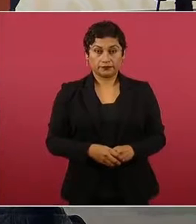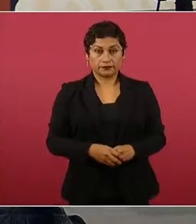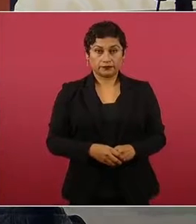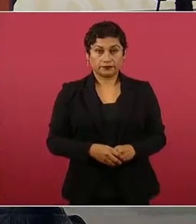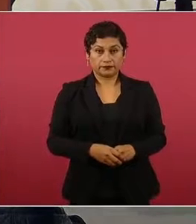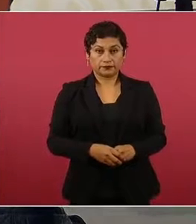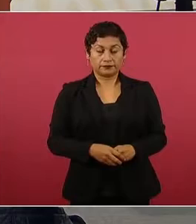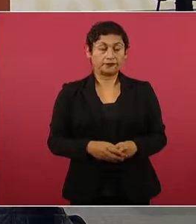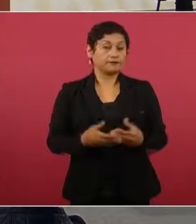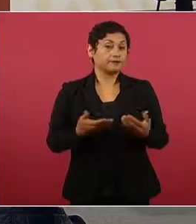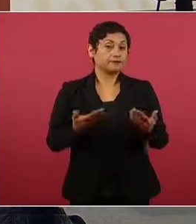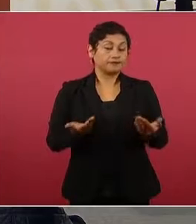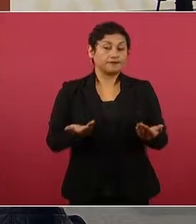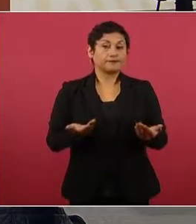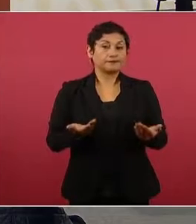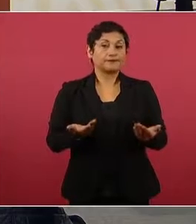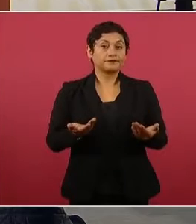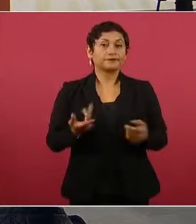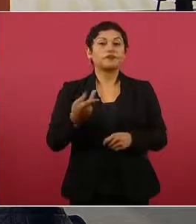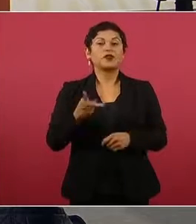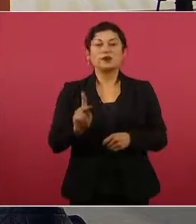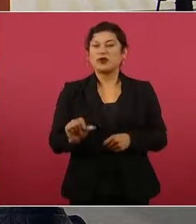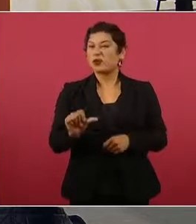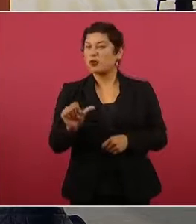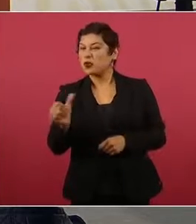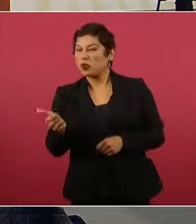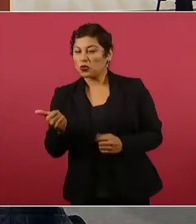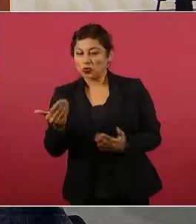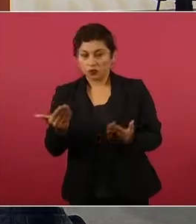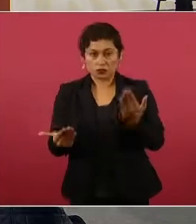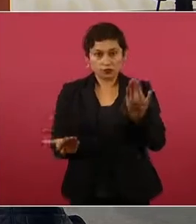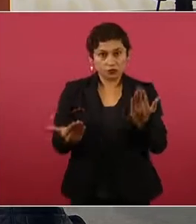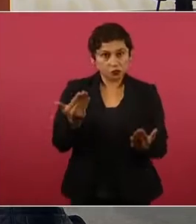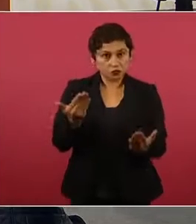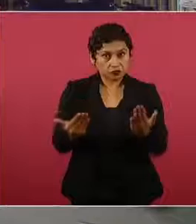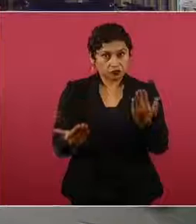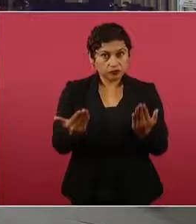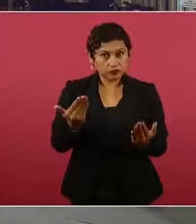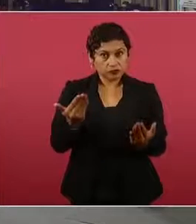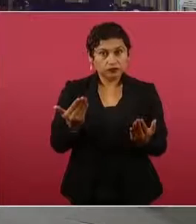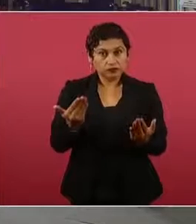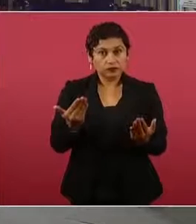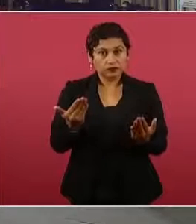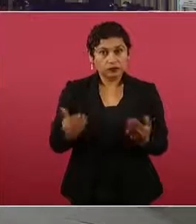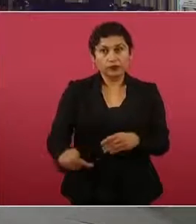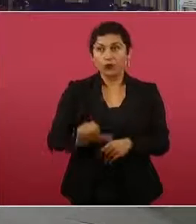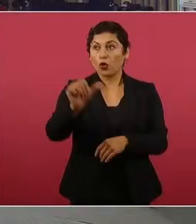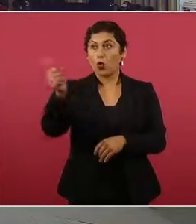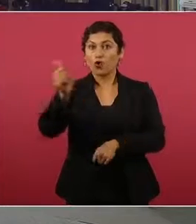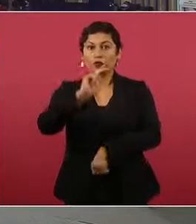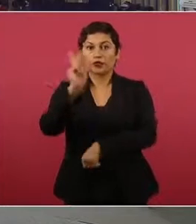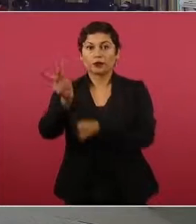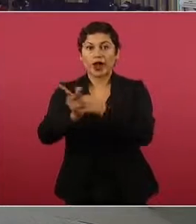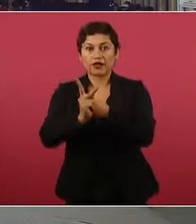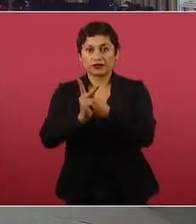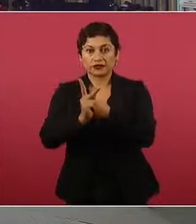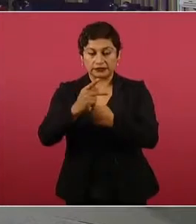Y bueno, pero hay uno que es comparativo con los de otros países.